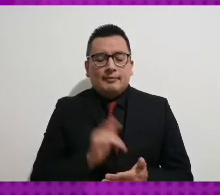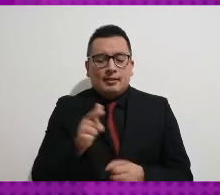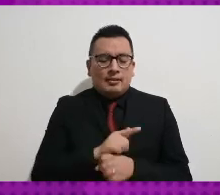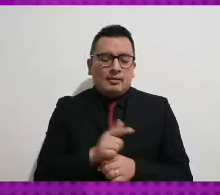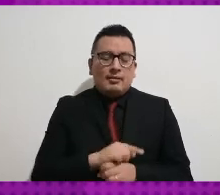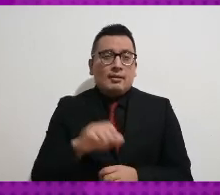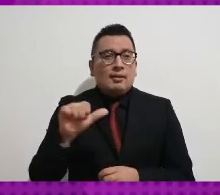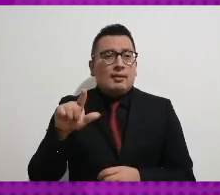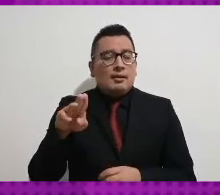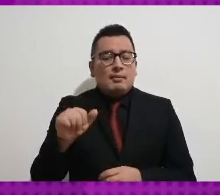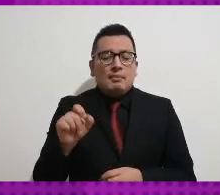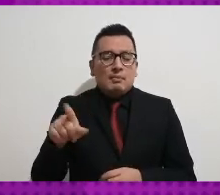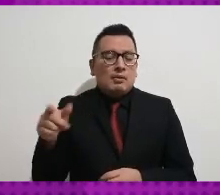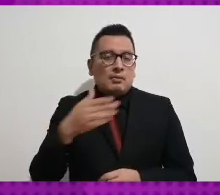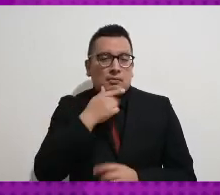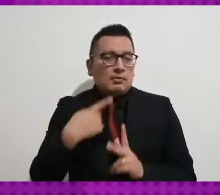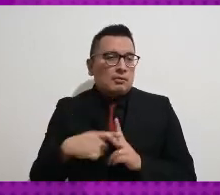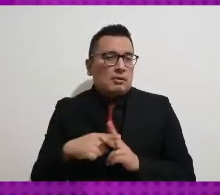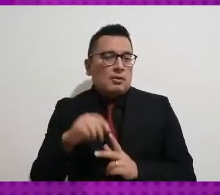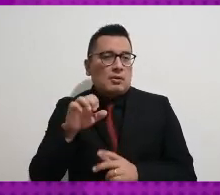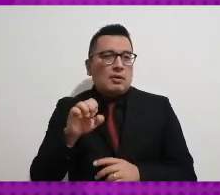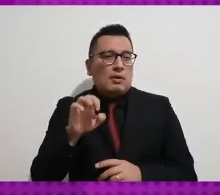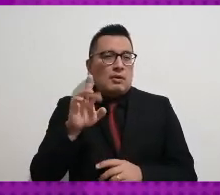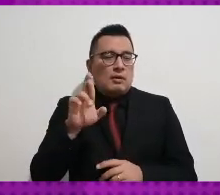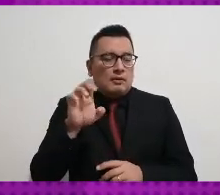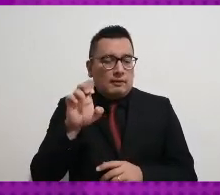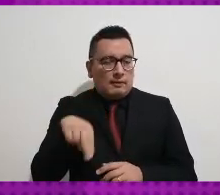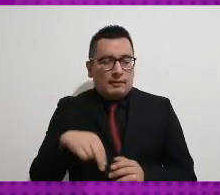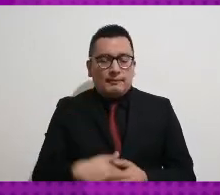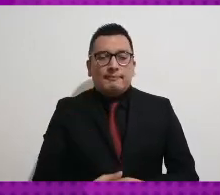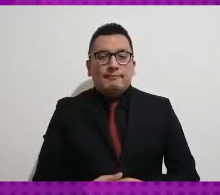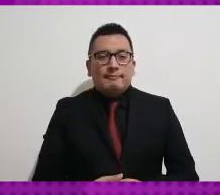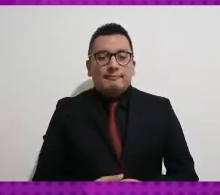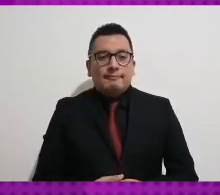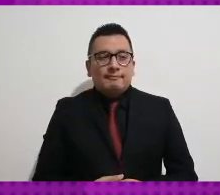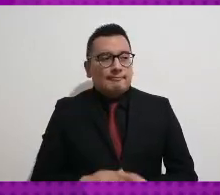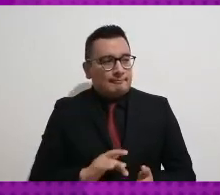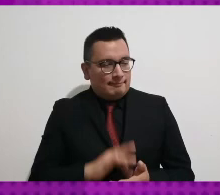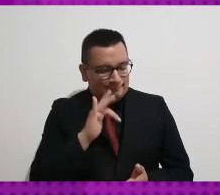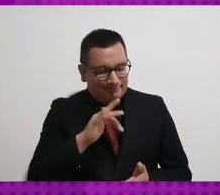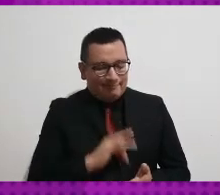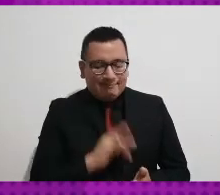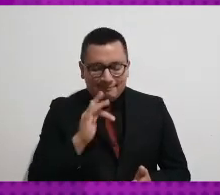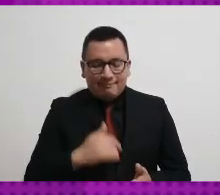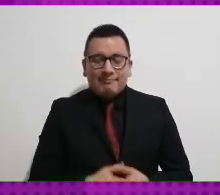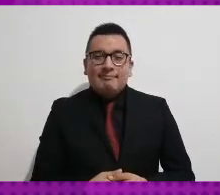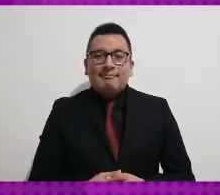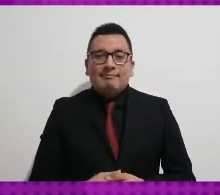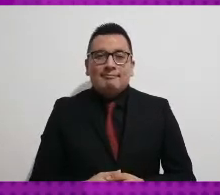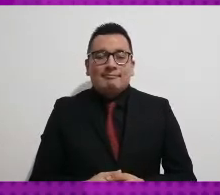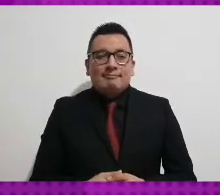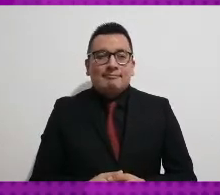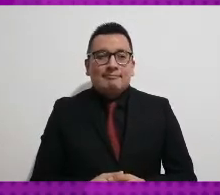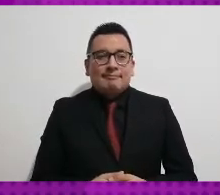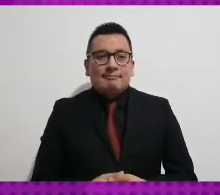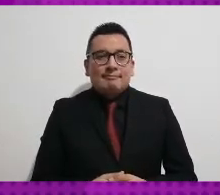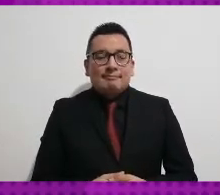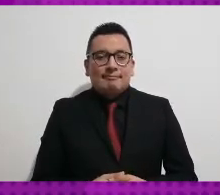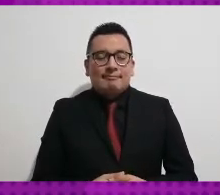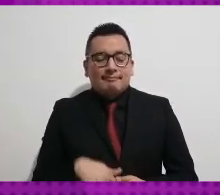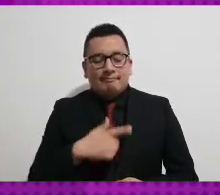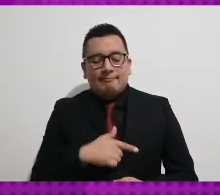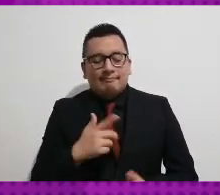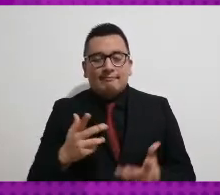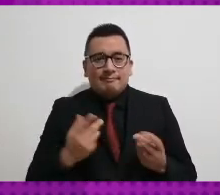Muchísimas gracias a la licenciada Alma Gallitán y al contador público Efraín Hernández. Muchísimas gracias, licenciado. Muchas